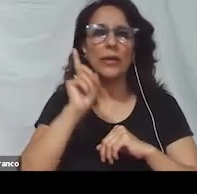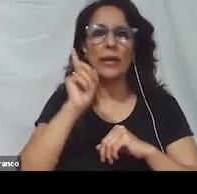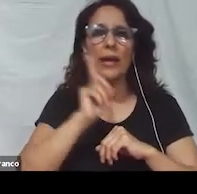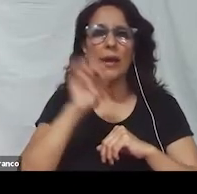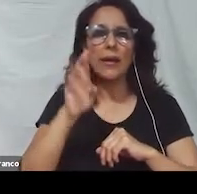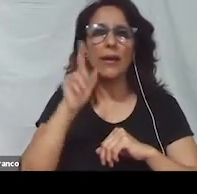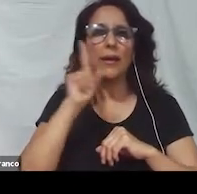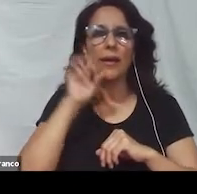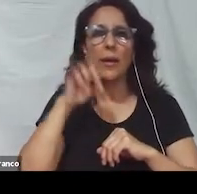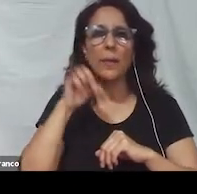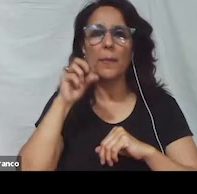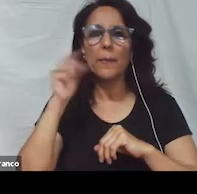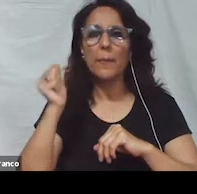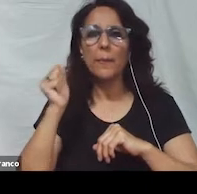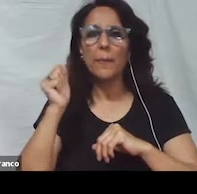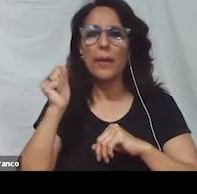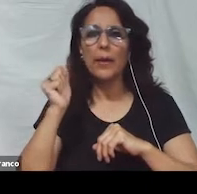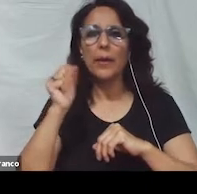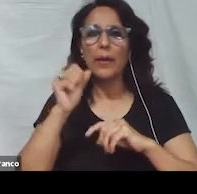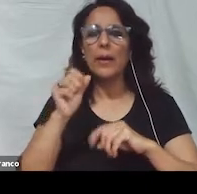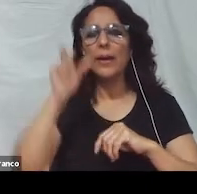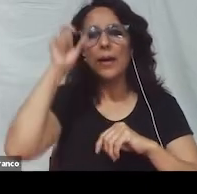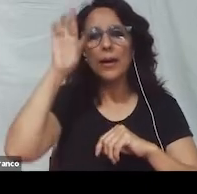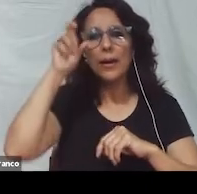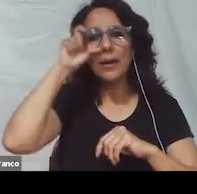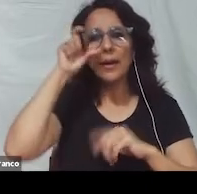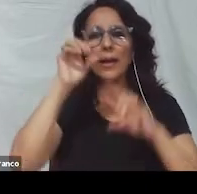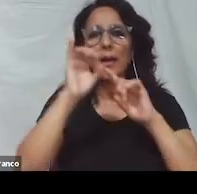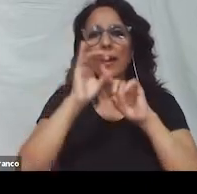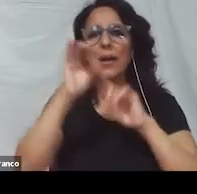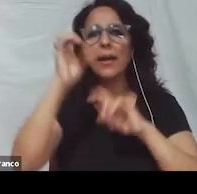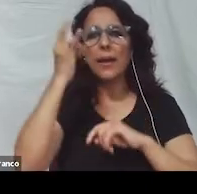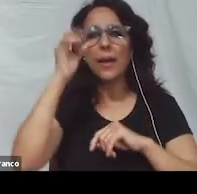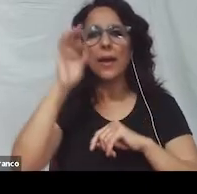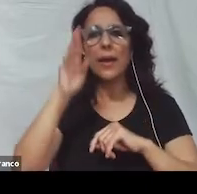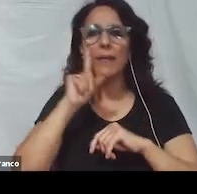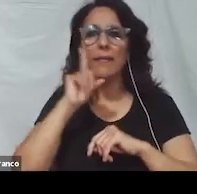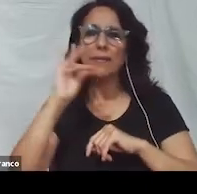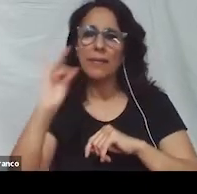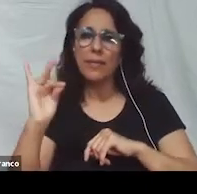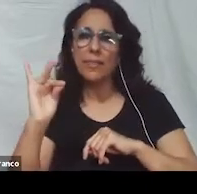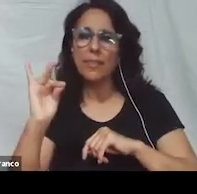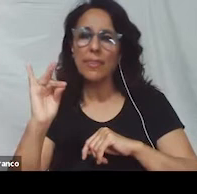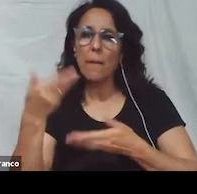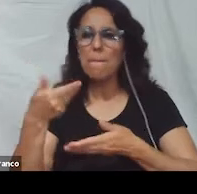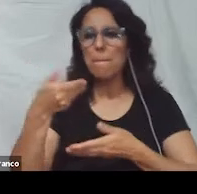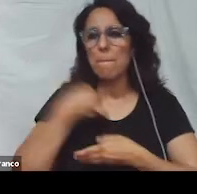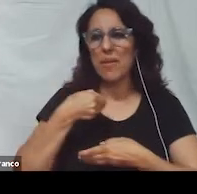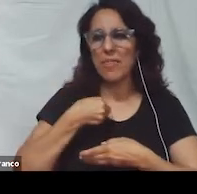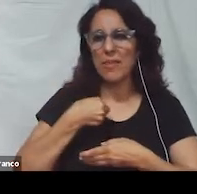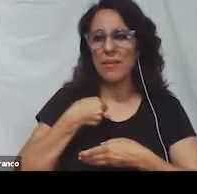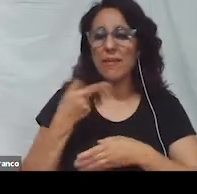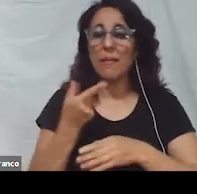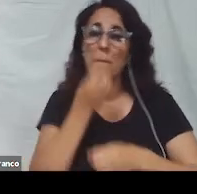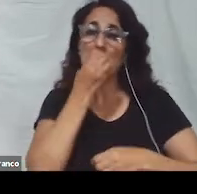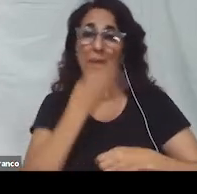veces en alguna documentación encuentran requerido, como required, o a veces encuentran la etiqueta area required.